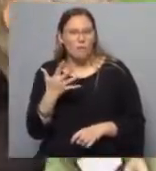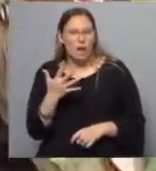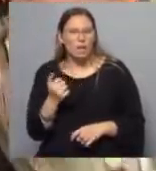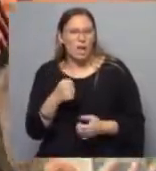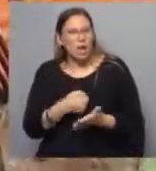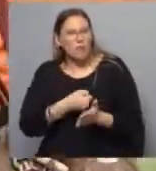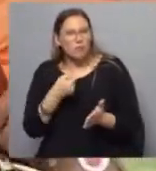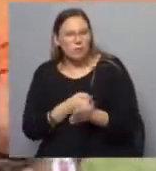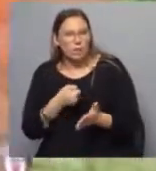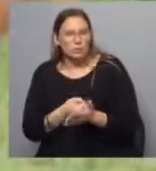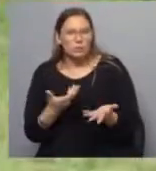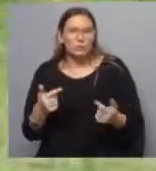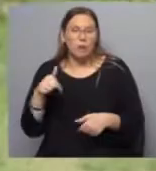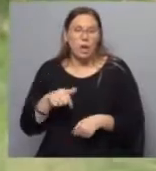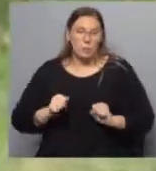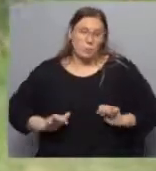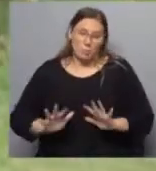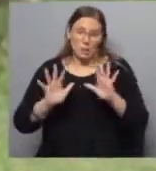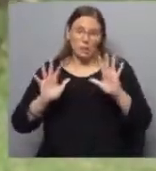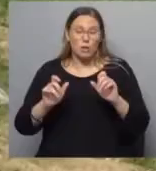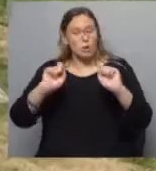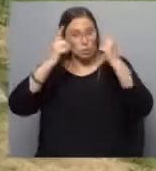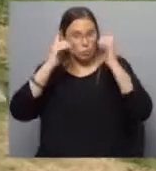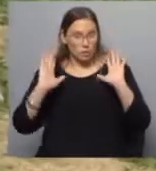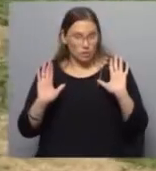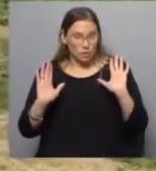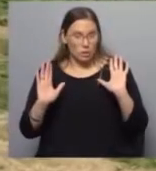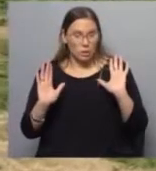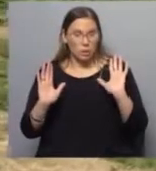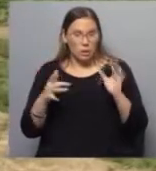esfuerzo, y bueno, y acá me estoy preparando. Fue una sorpresa, ya te digo, o